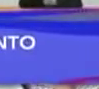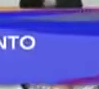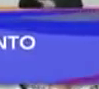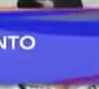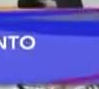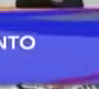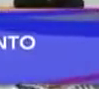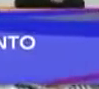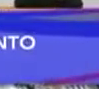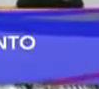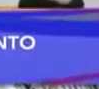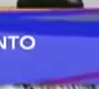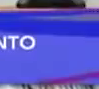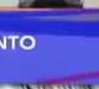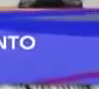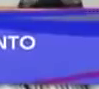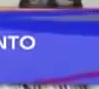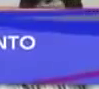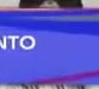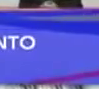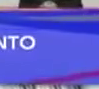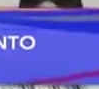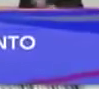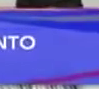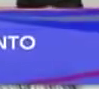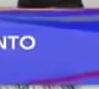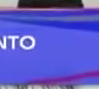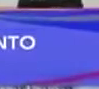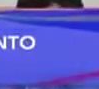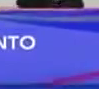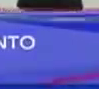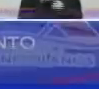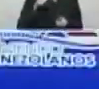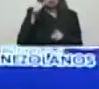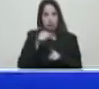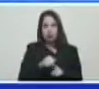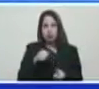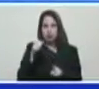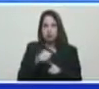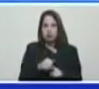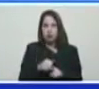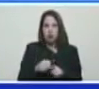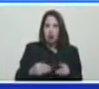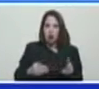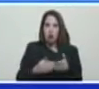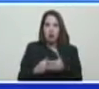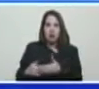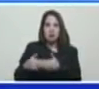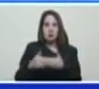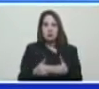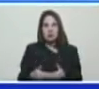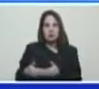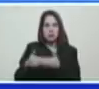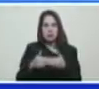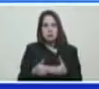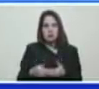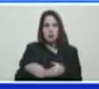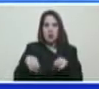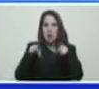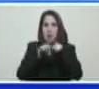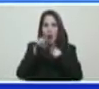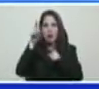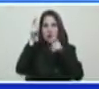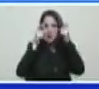revolución es decir combate permanente contra el imperialismo y la oligarquía eso es decir